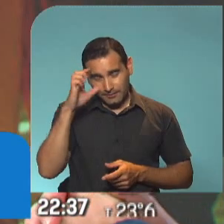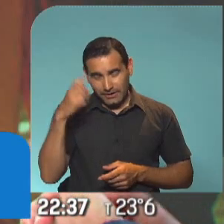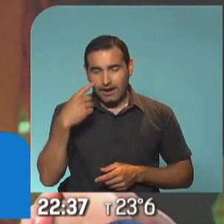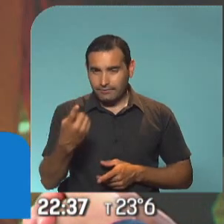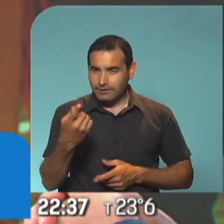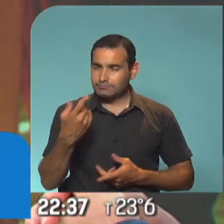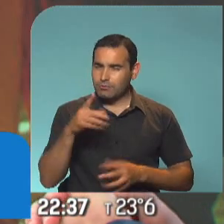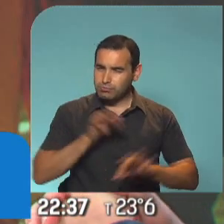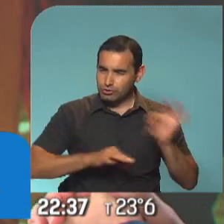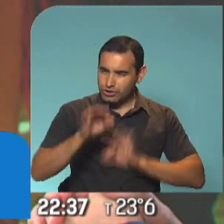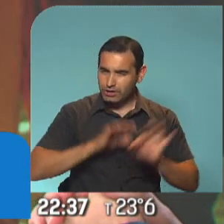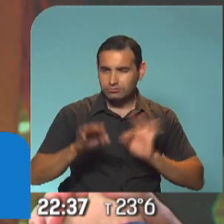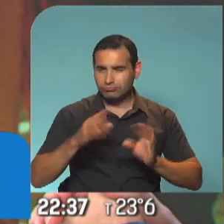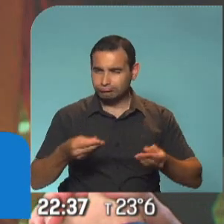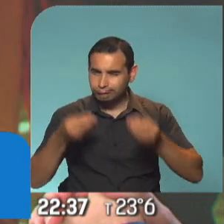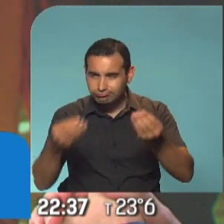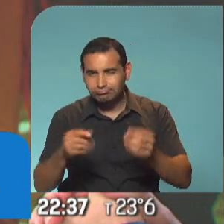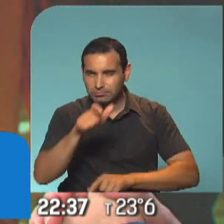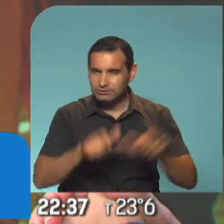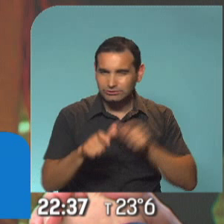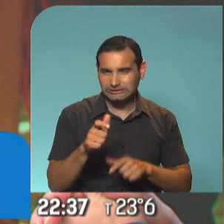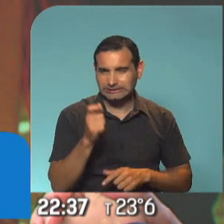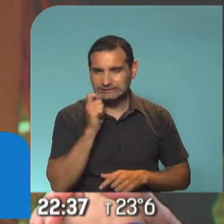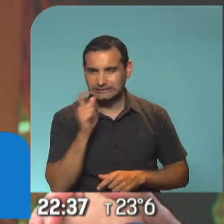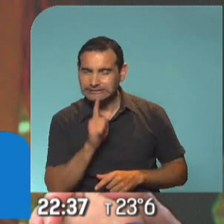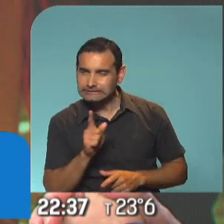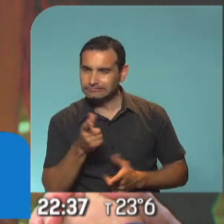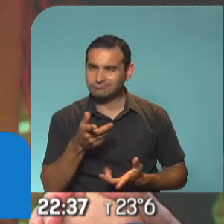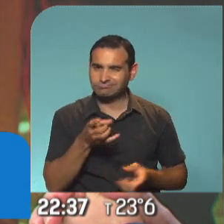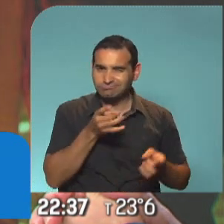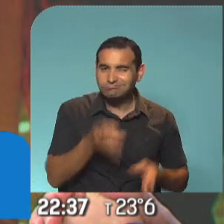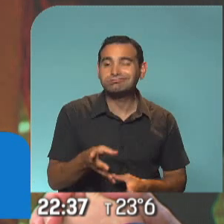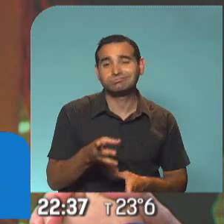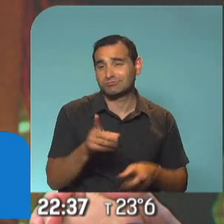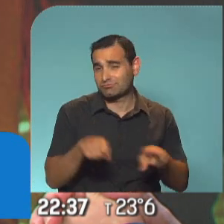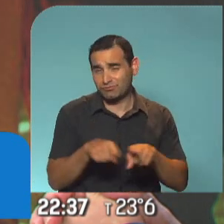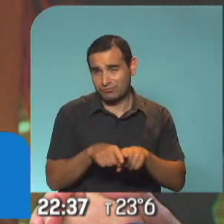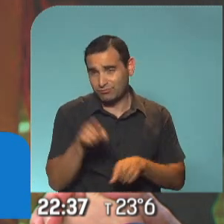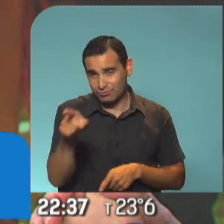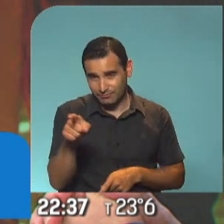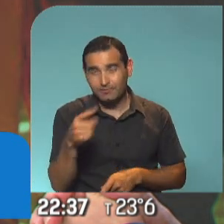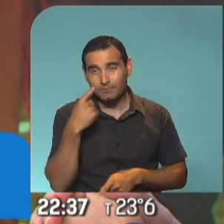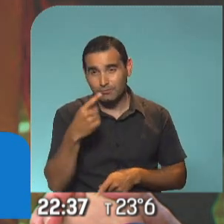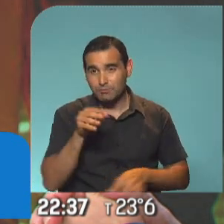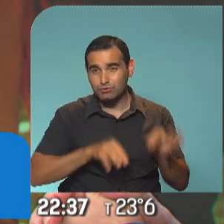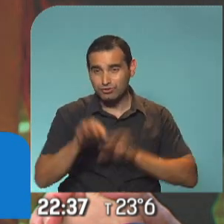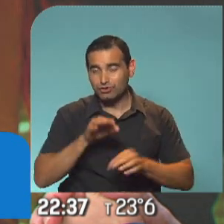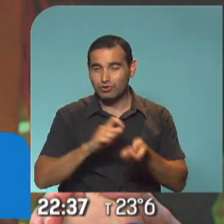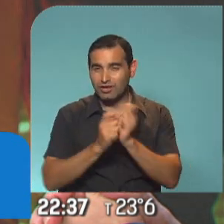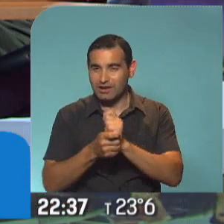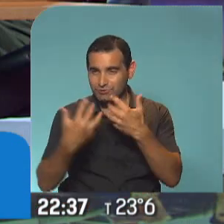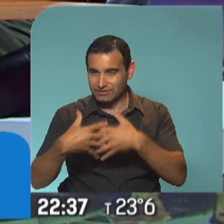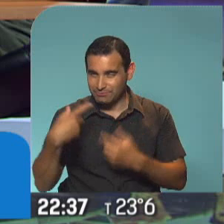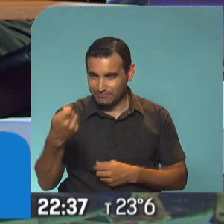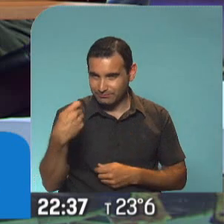cuando genera rispideces y muchos detractores, como está sucediendo justamente con este proyecto de reforma previsional